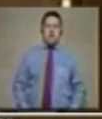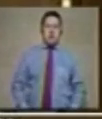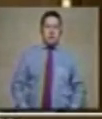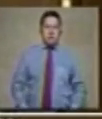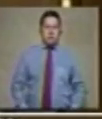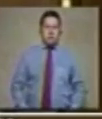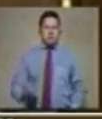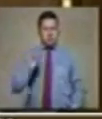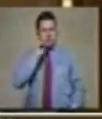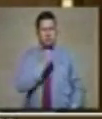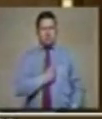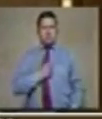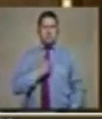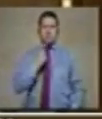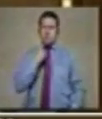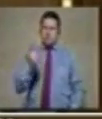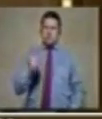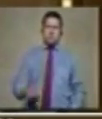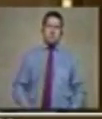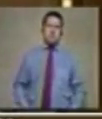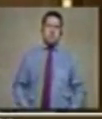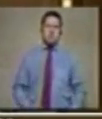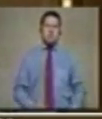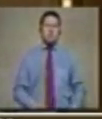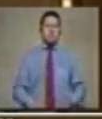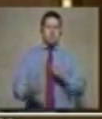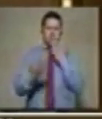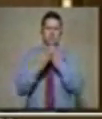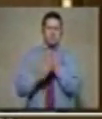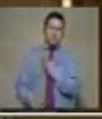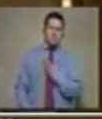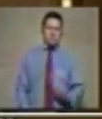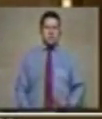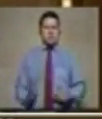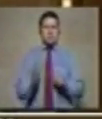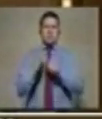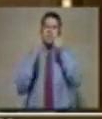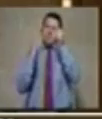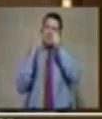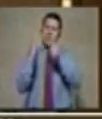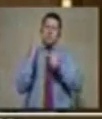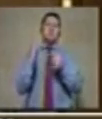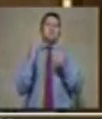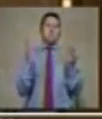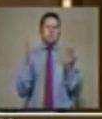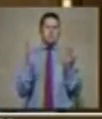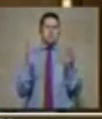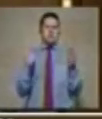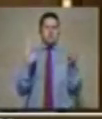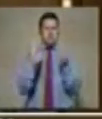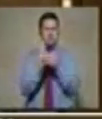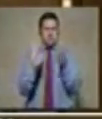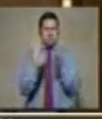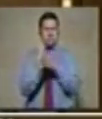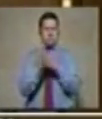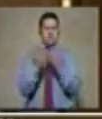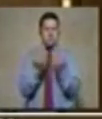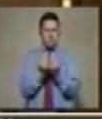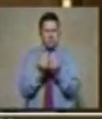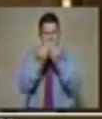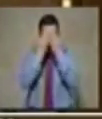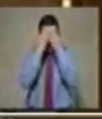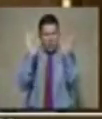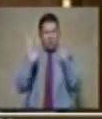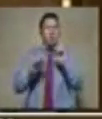sonido por favor concluya representante gracias del presidente esos señalamientos son otra forma de vulnerar la